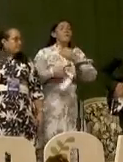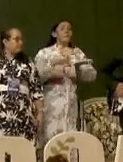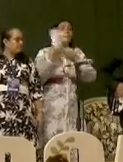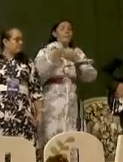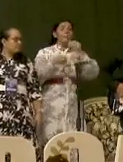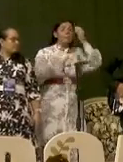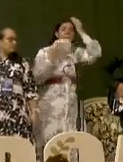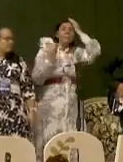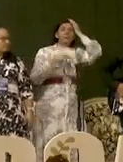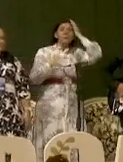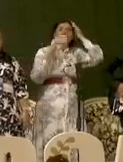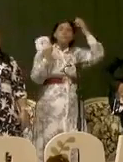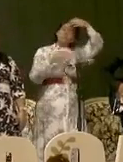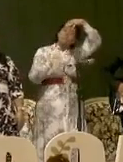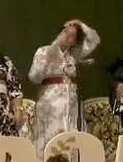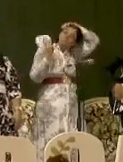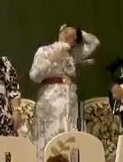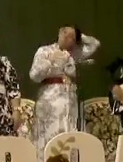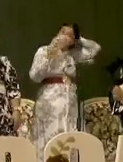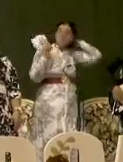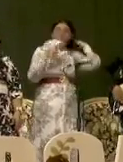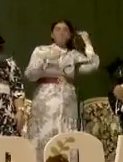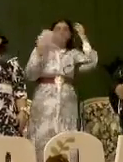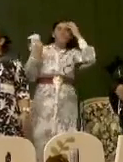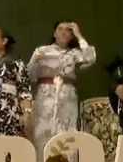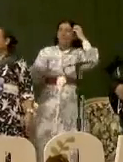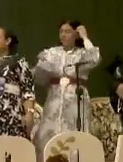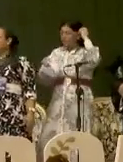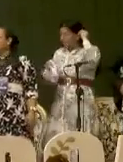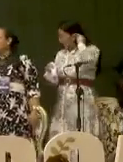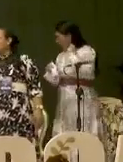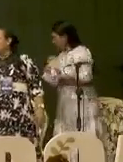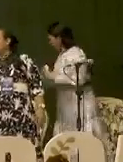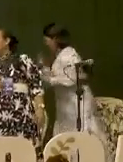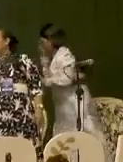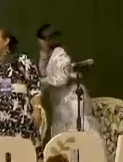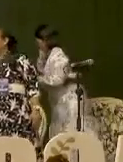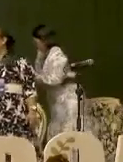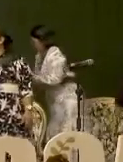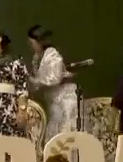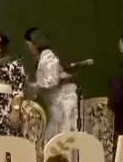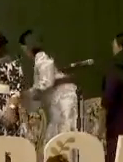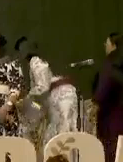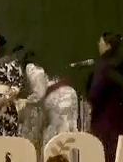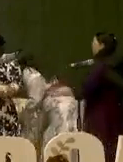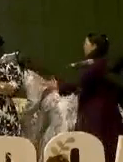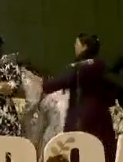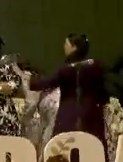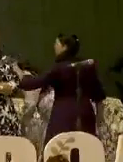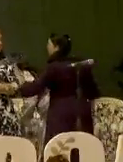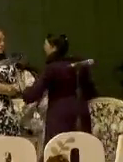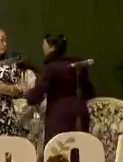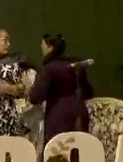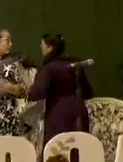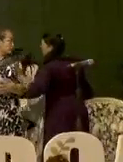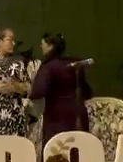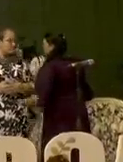Señor. 6:15, arrancamos el tercer culto de nuestra convención.